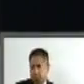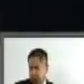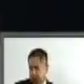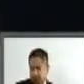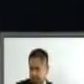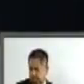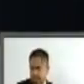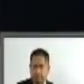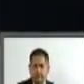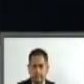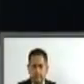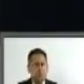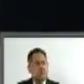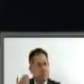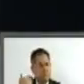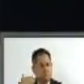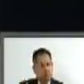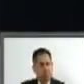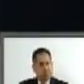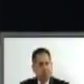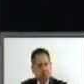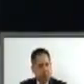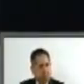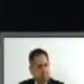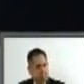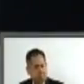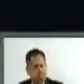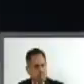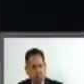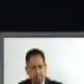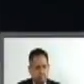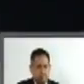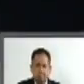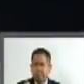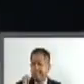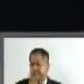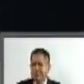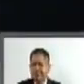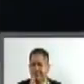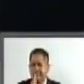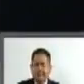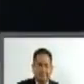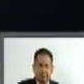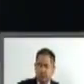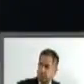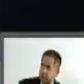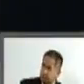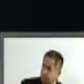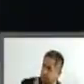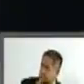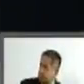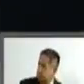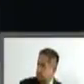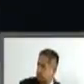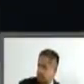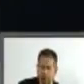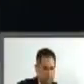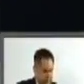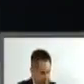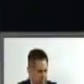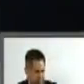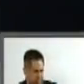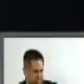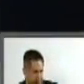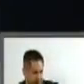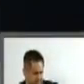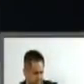Así como hemos unido fuerzas en el pasado para enfrentar con éxito cualquier práctica desleal al comercio de nuestros socios común, ya en el